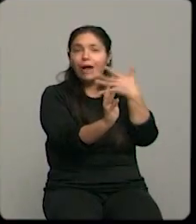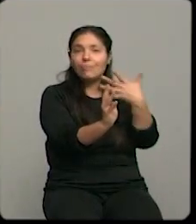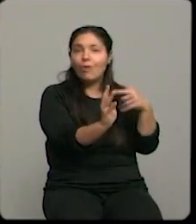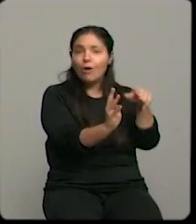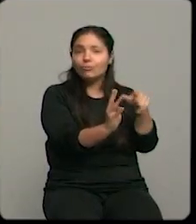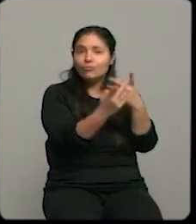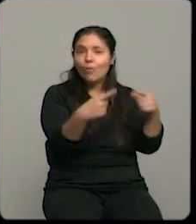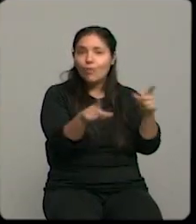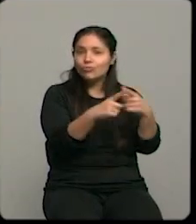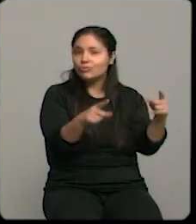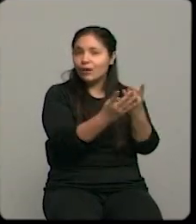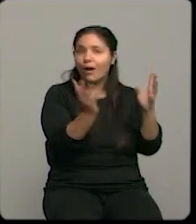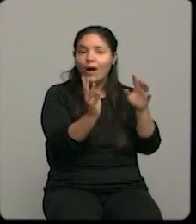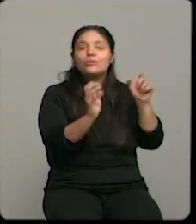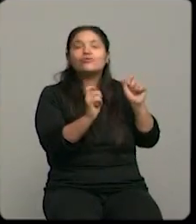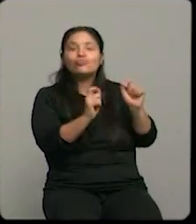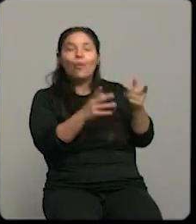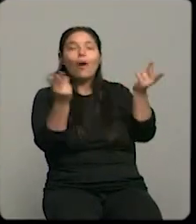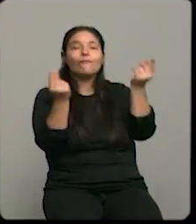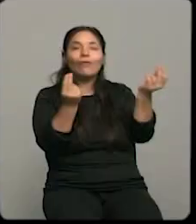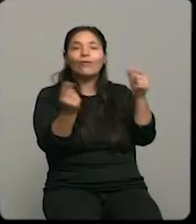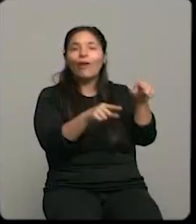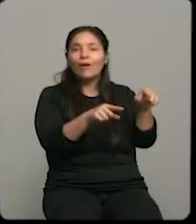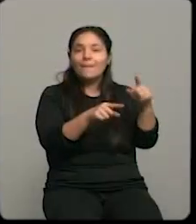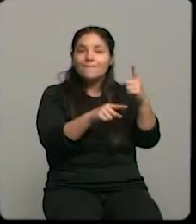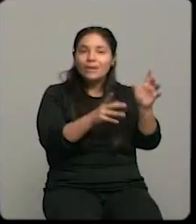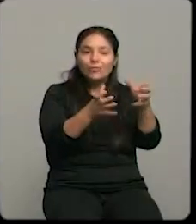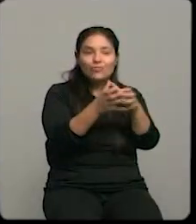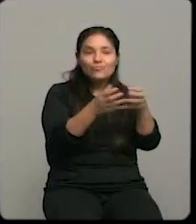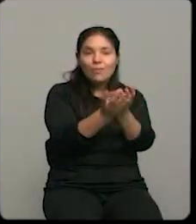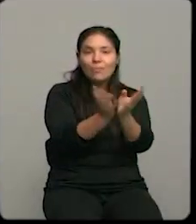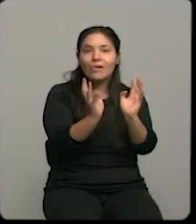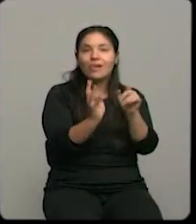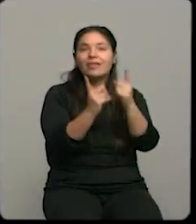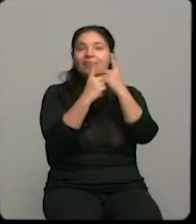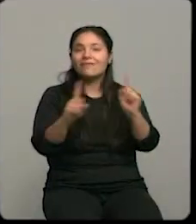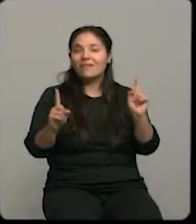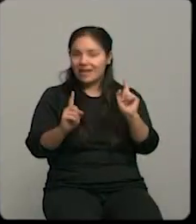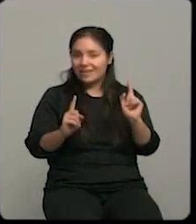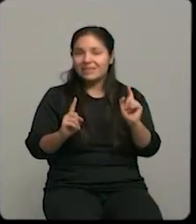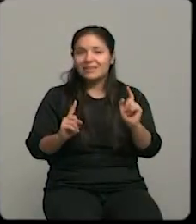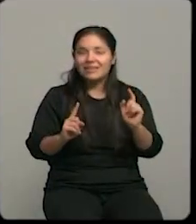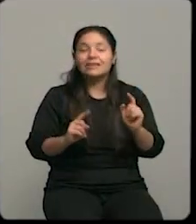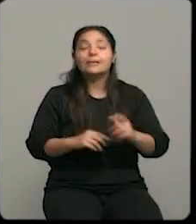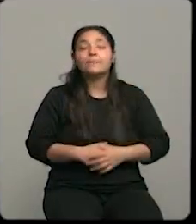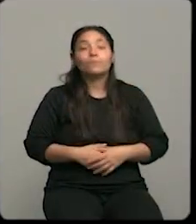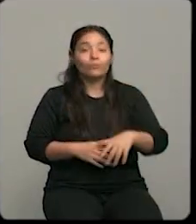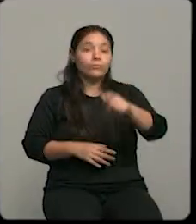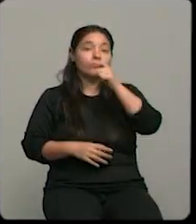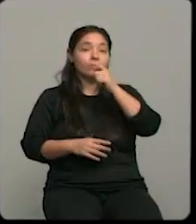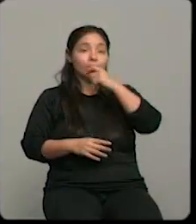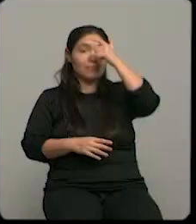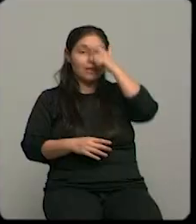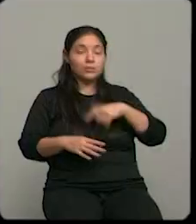estando la música popular, pero tocada por este conjunto fantástico, adquiere otra dimensión. Y quien lo recibe,